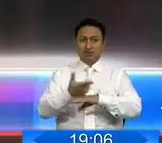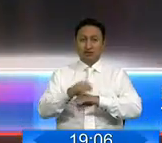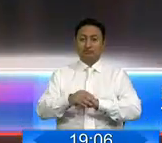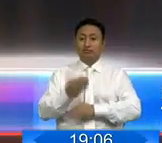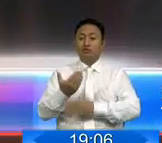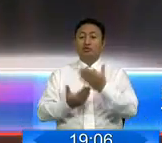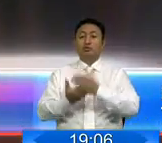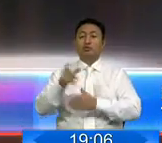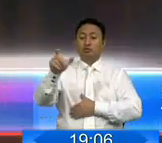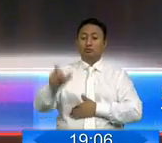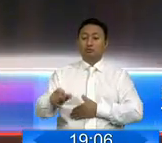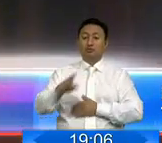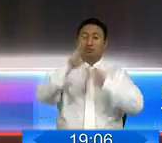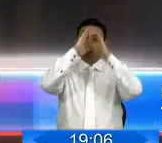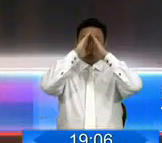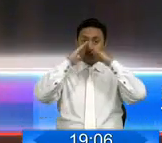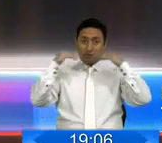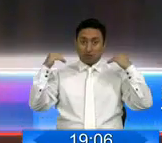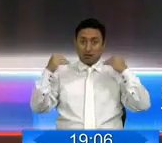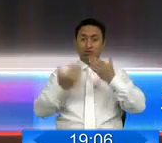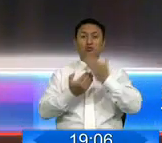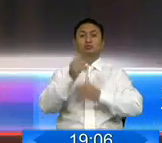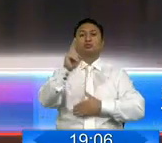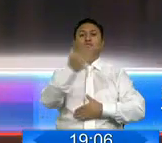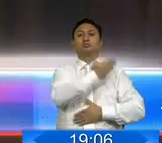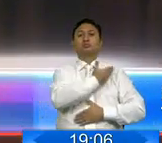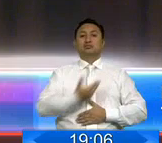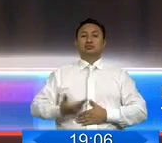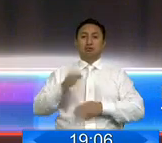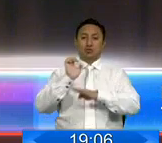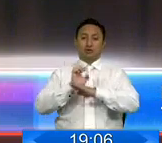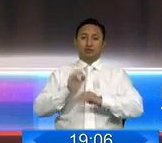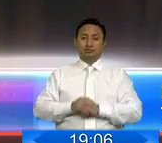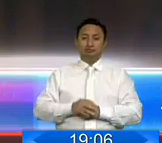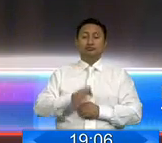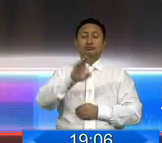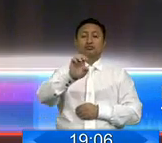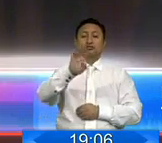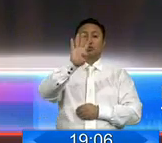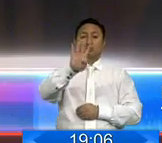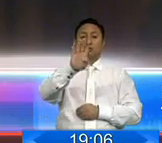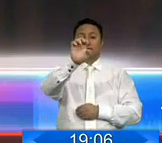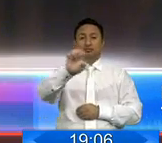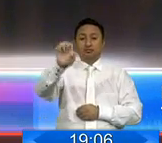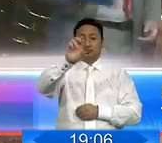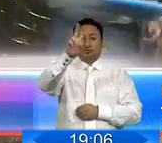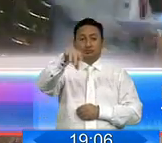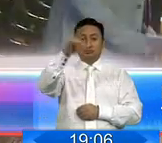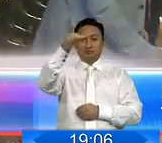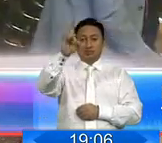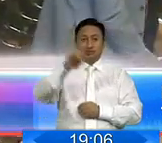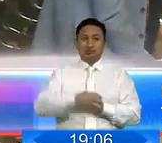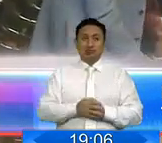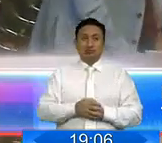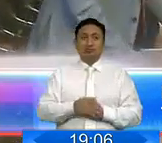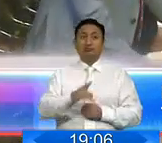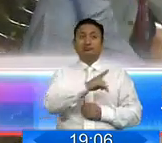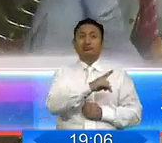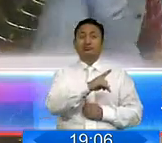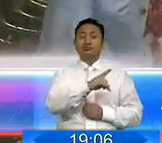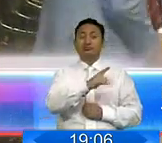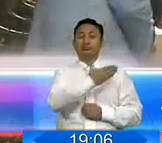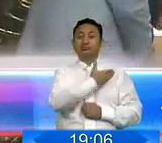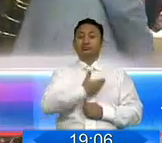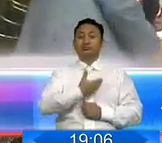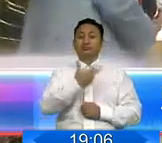María Alejandra Vicuña como vicepresidenta del Ecuador. El 4 de enero del 2018, Moreno envió a la Asamblea Nacional la terna